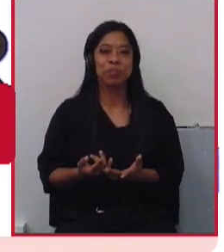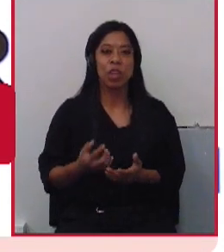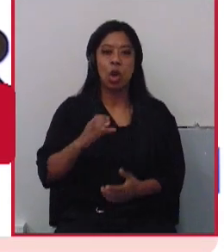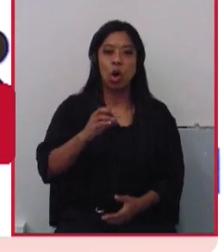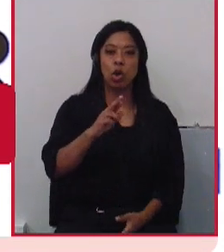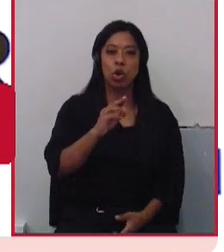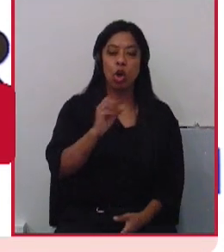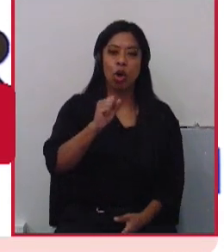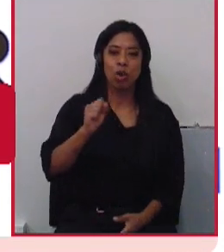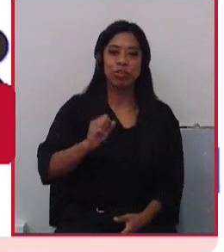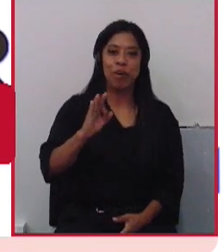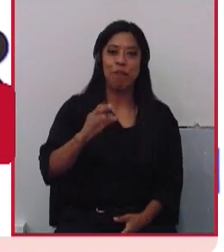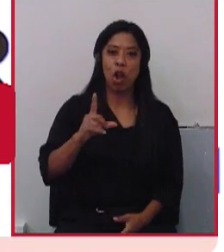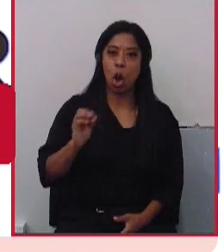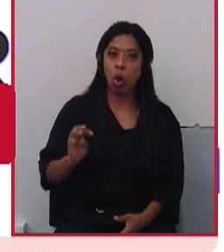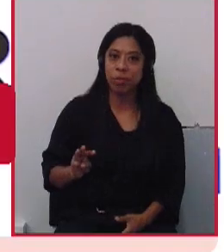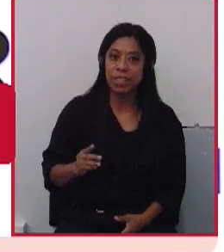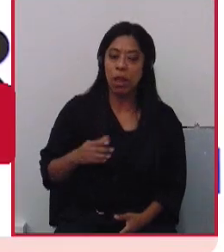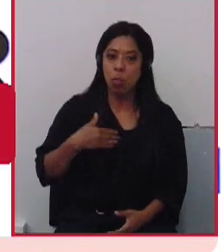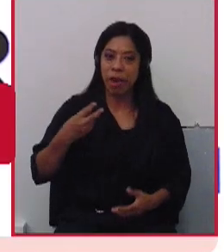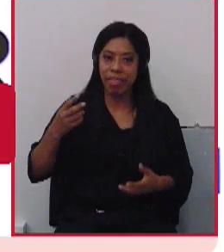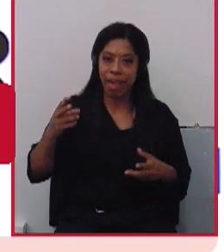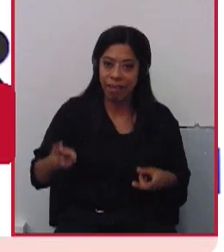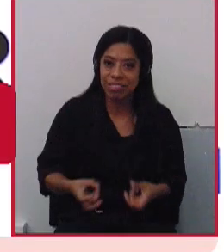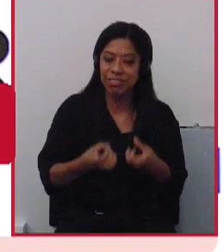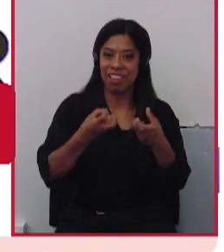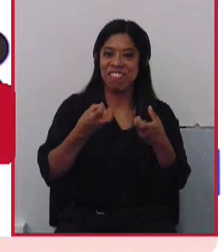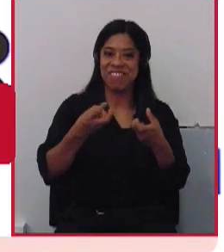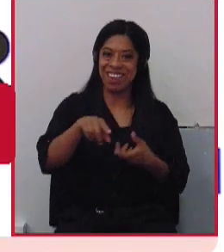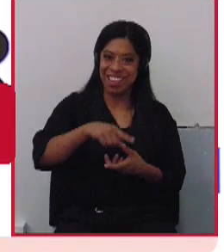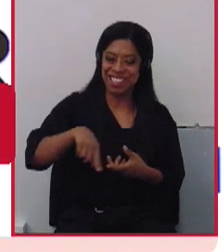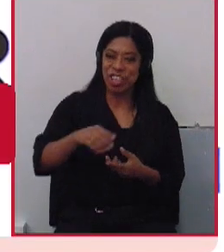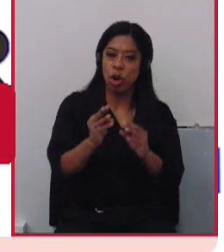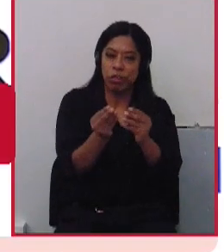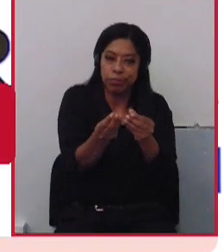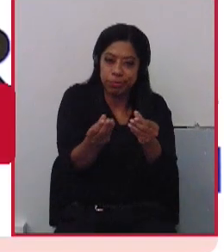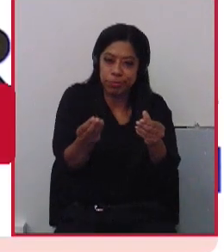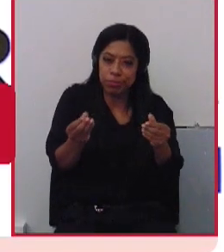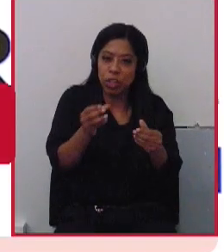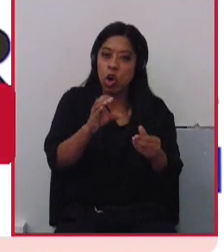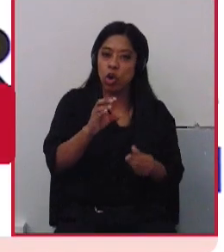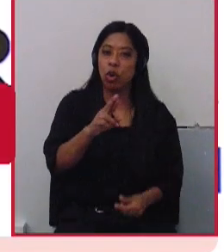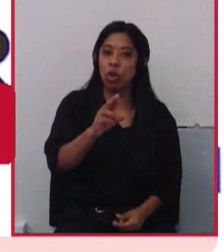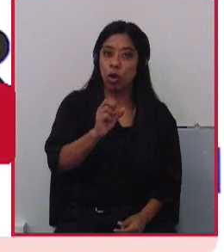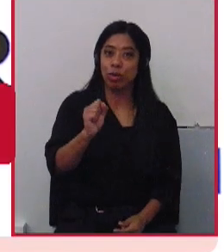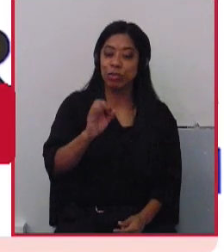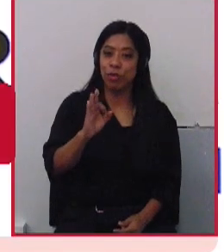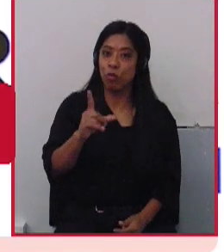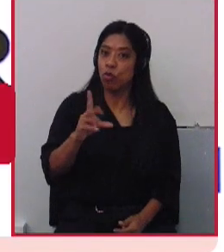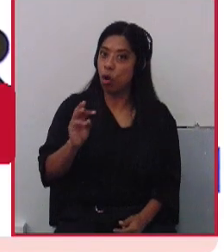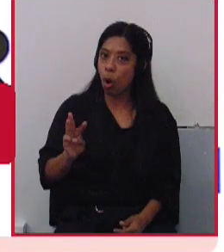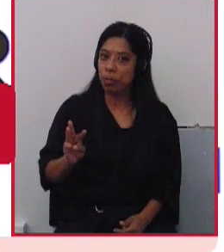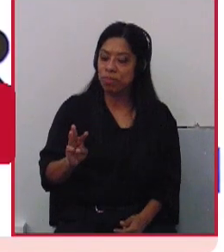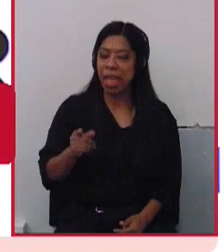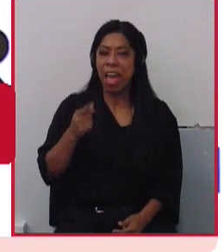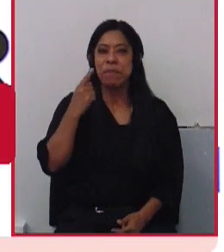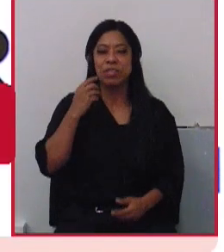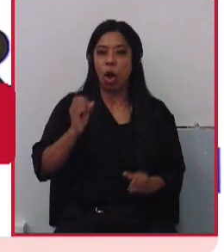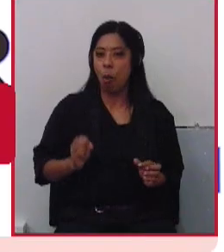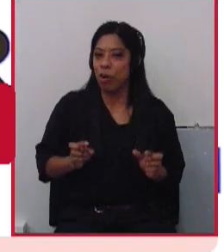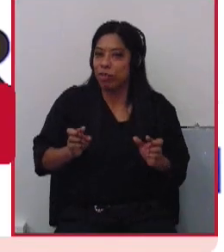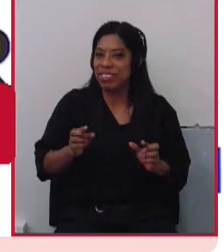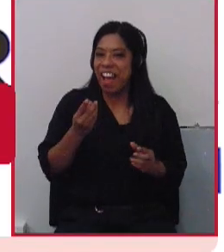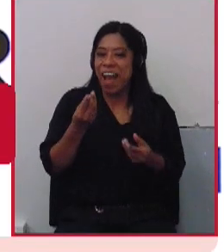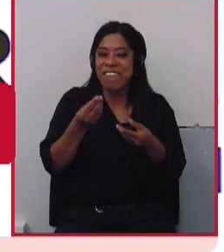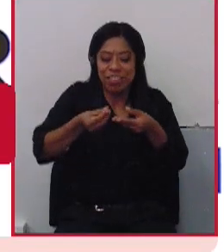CrossFlow hay una oportunidad de poder recuperar en los CrossFlow. Parte de nosotros estamos buscando la oportunidad en